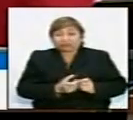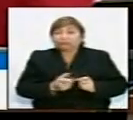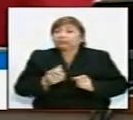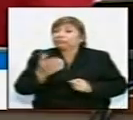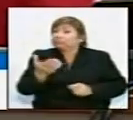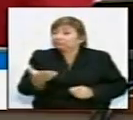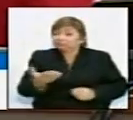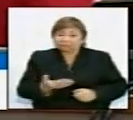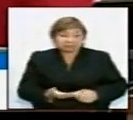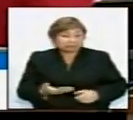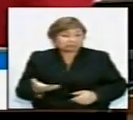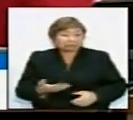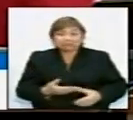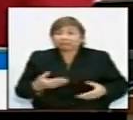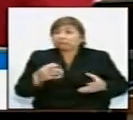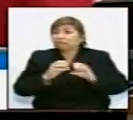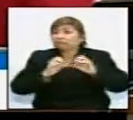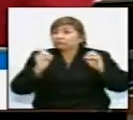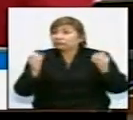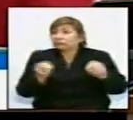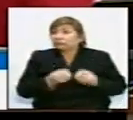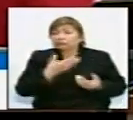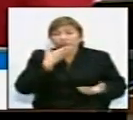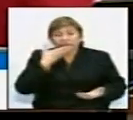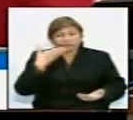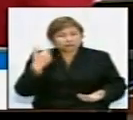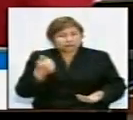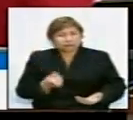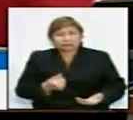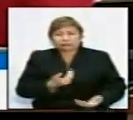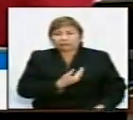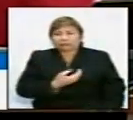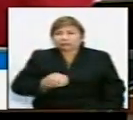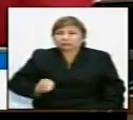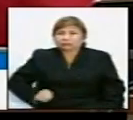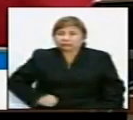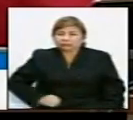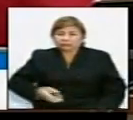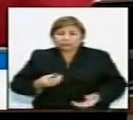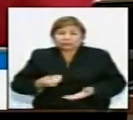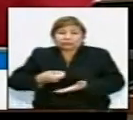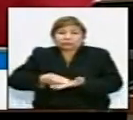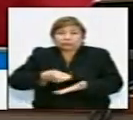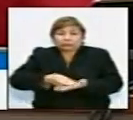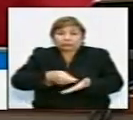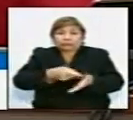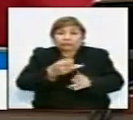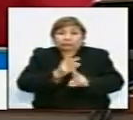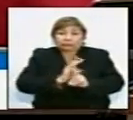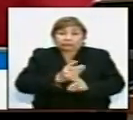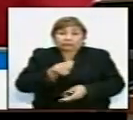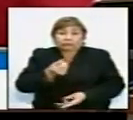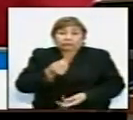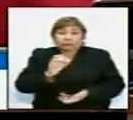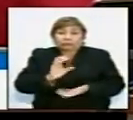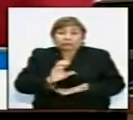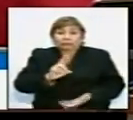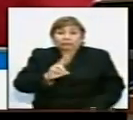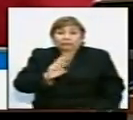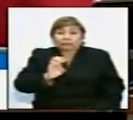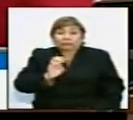nos permite organizar mejor cómo el Estado debe fomentar el crédito y segmentar a